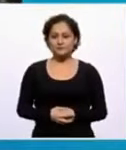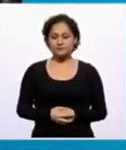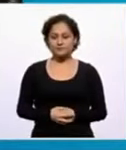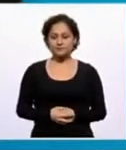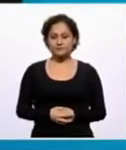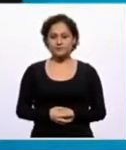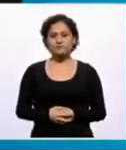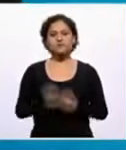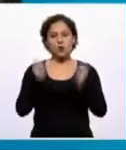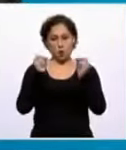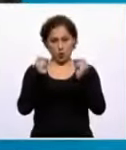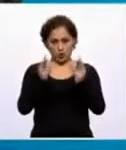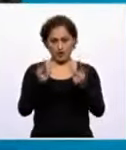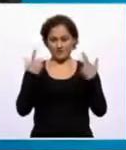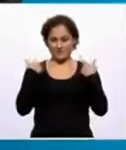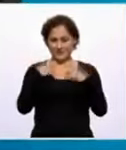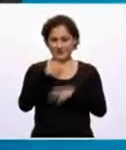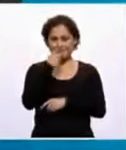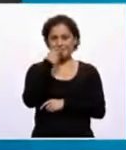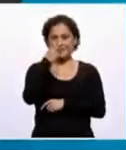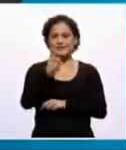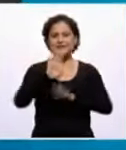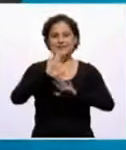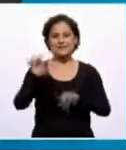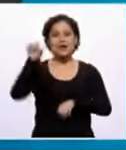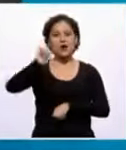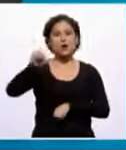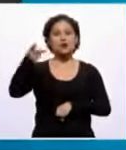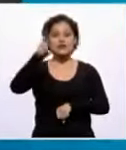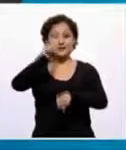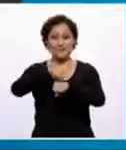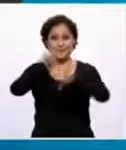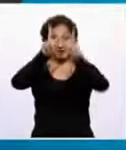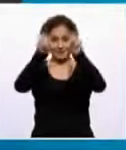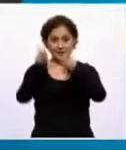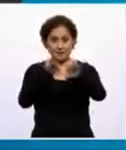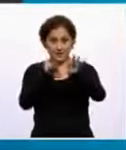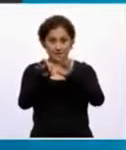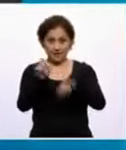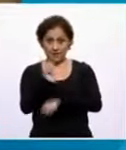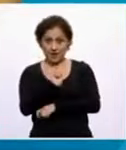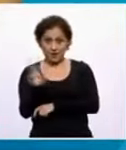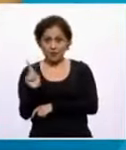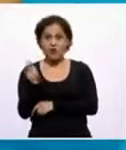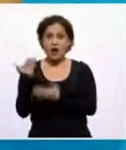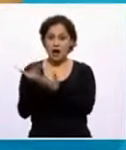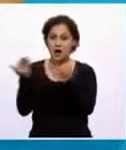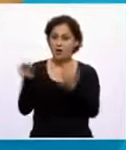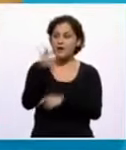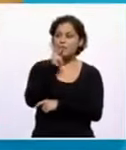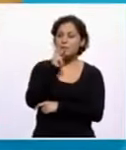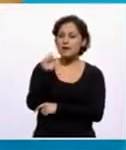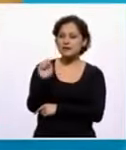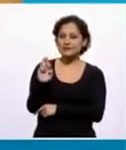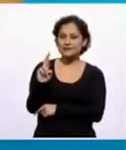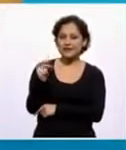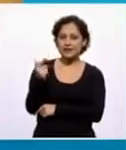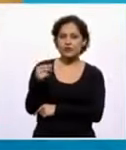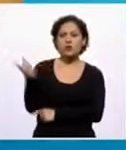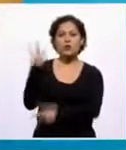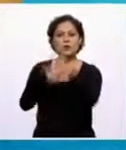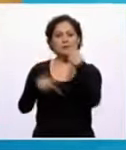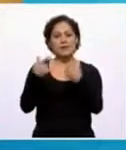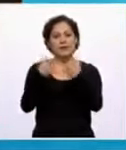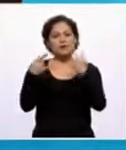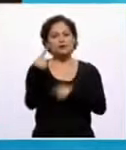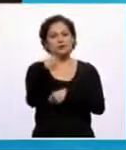Bueno, chicos, seguimos con el Día de las Profesiones. Y ahora es el turno del padre de Sergio, que nos va a contar a